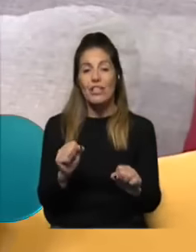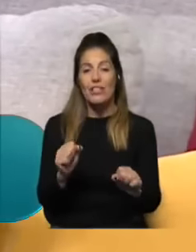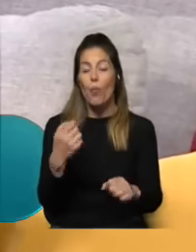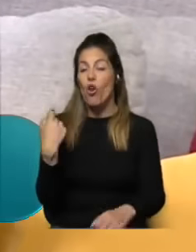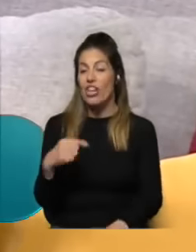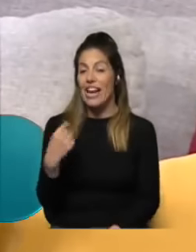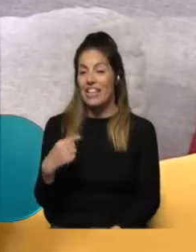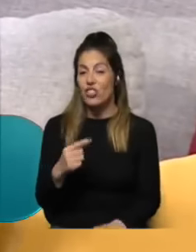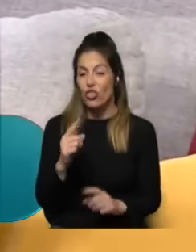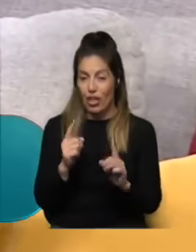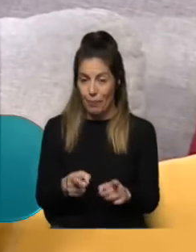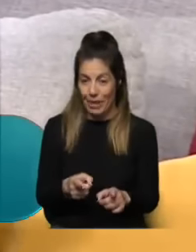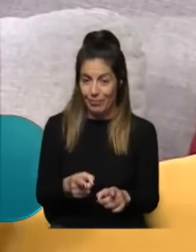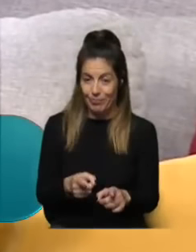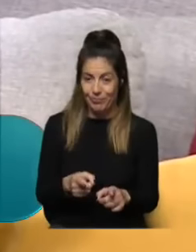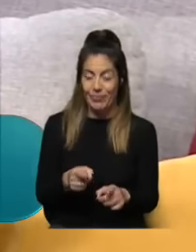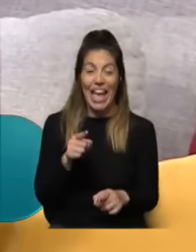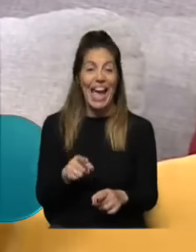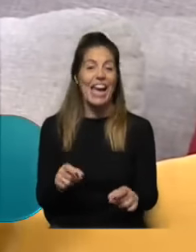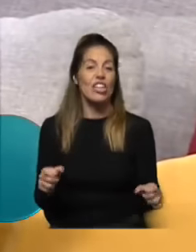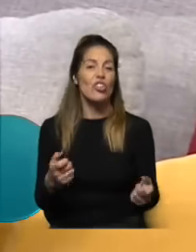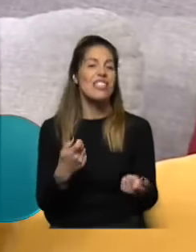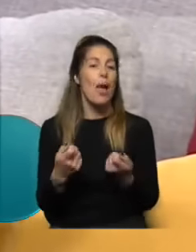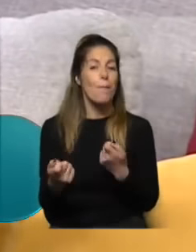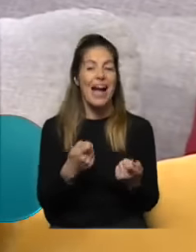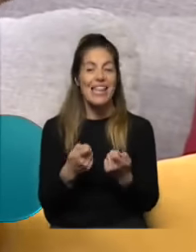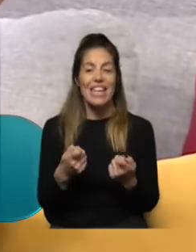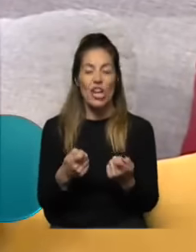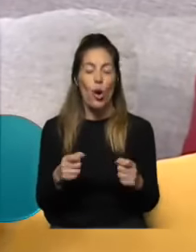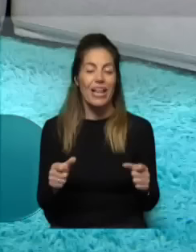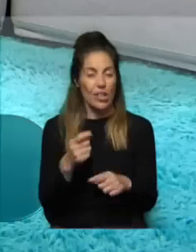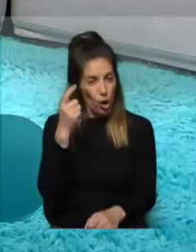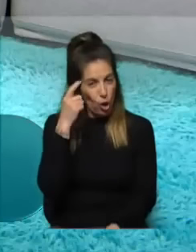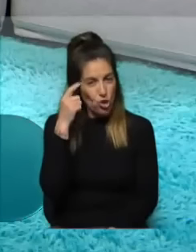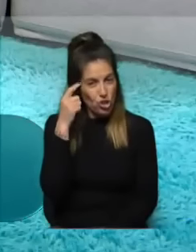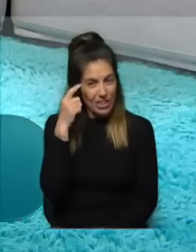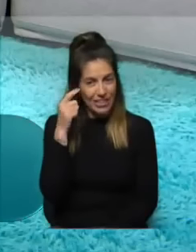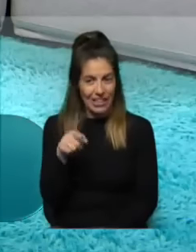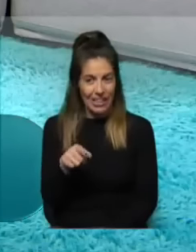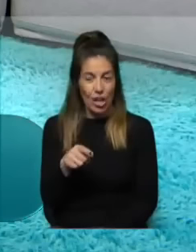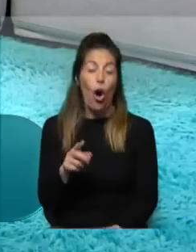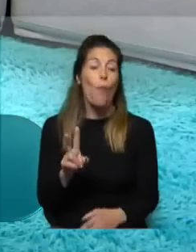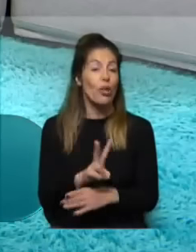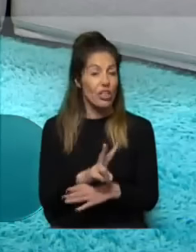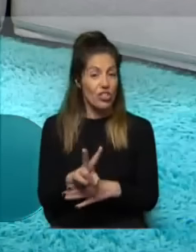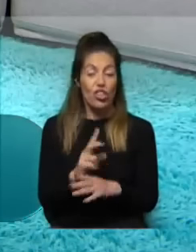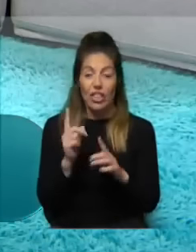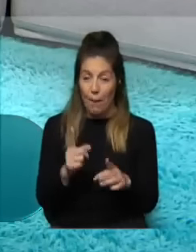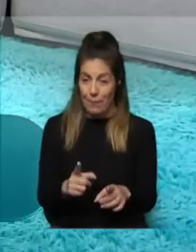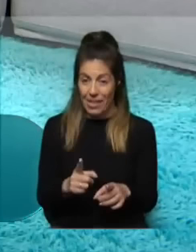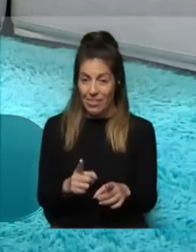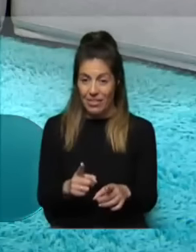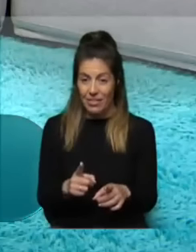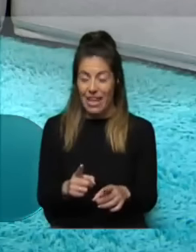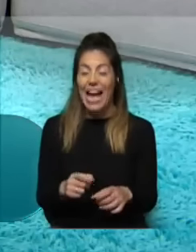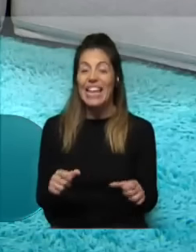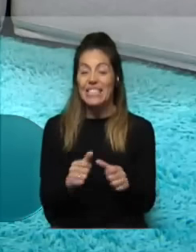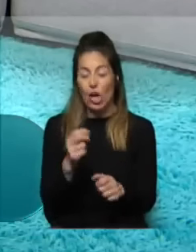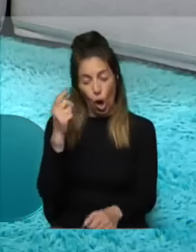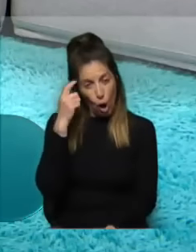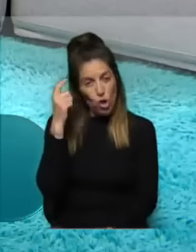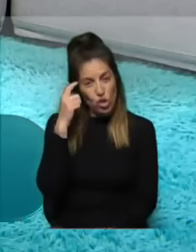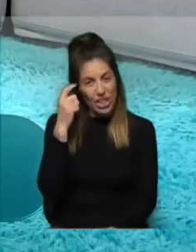negación también. Entonces el manejo hay que hacerlo consciente. Protección. En ese caso o en otros, como protección también. Pero hay que hacerlo consciente el